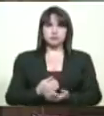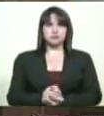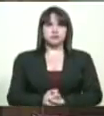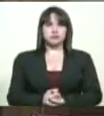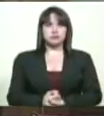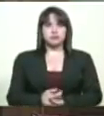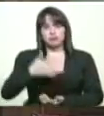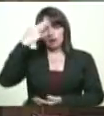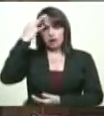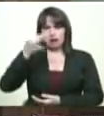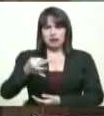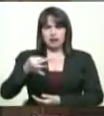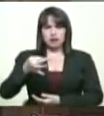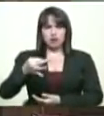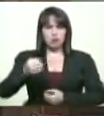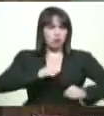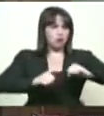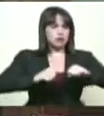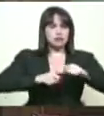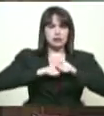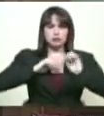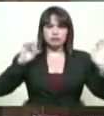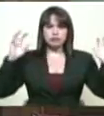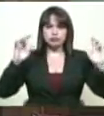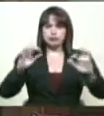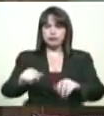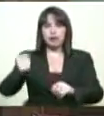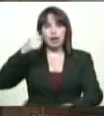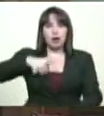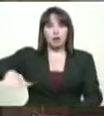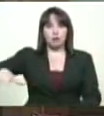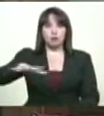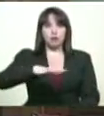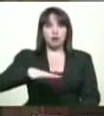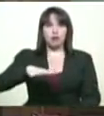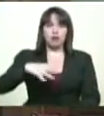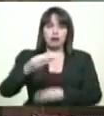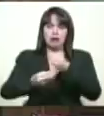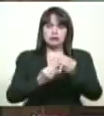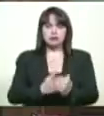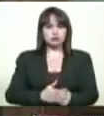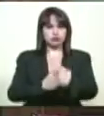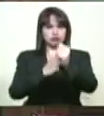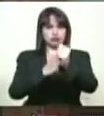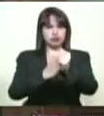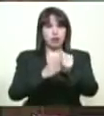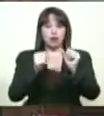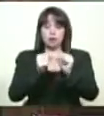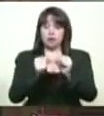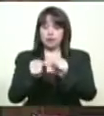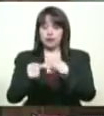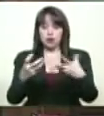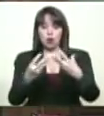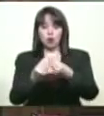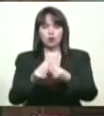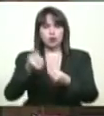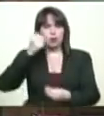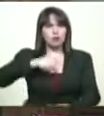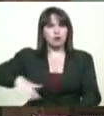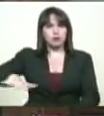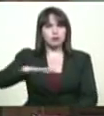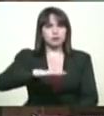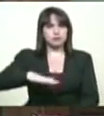creyendo y movilizando al pueblo y ejerciendo un liderazgo permanente con el pueblo